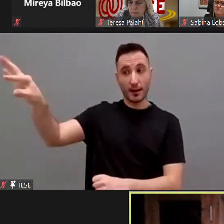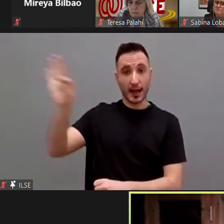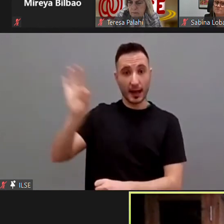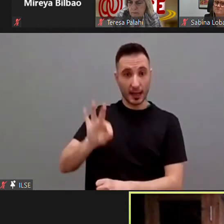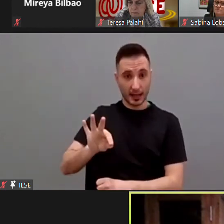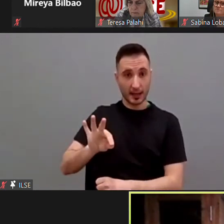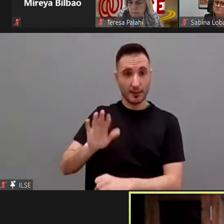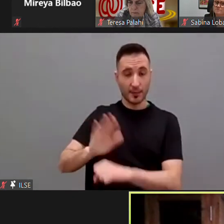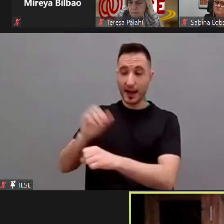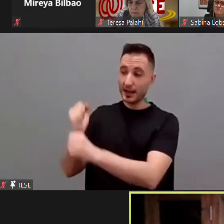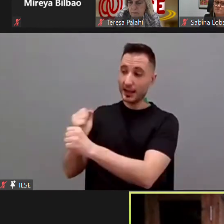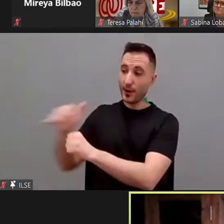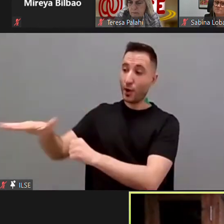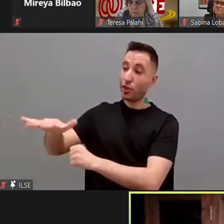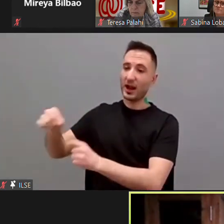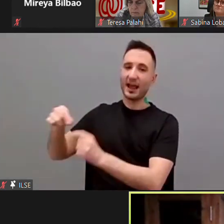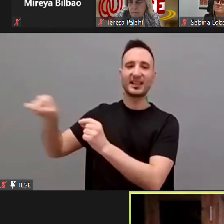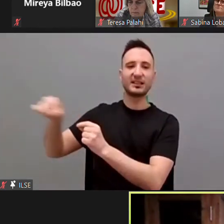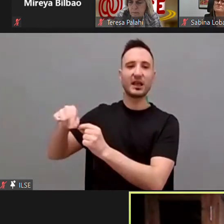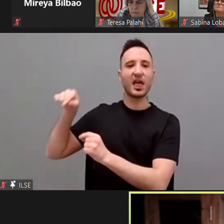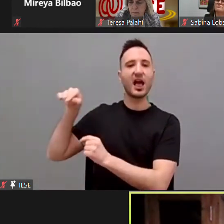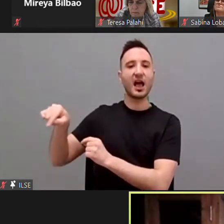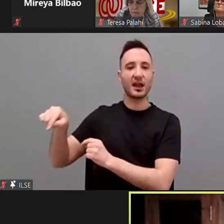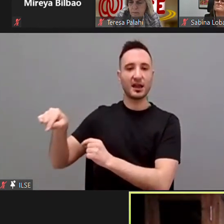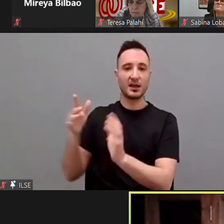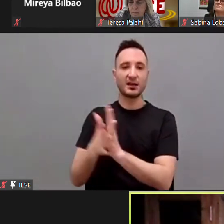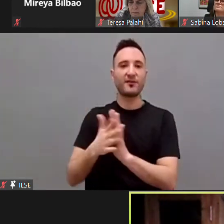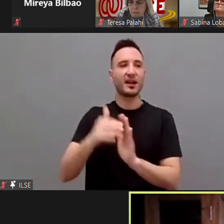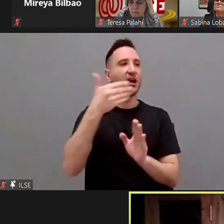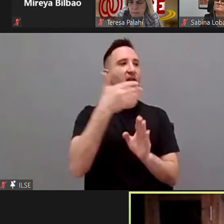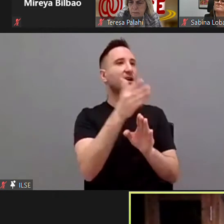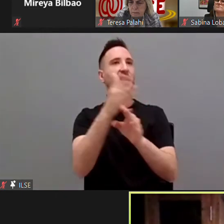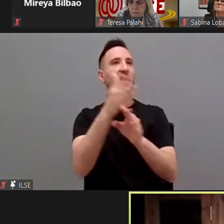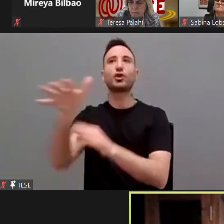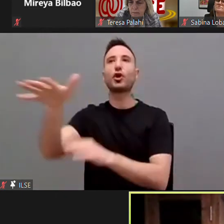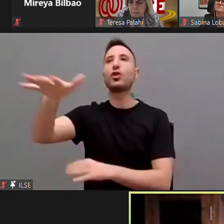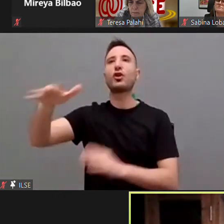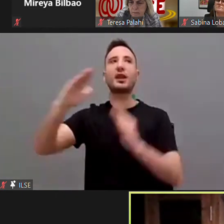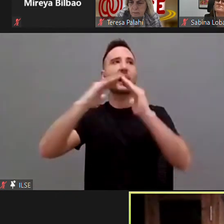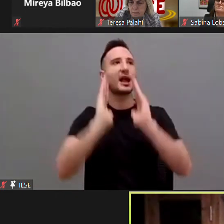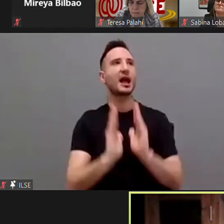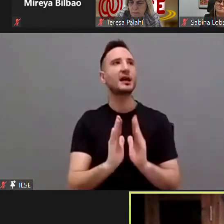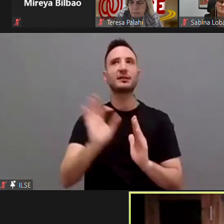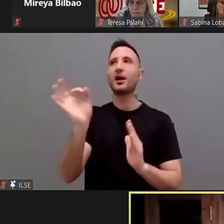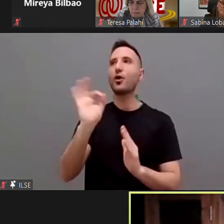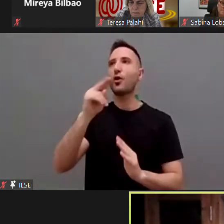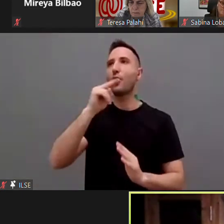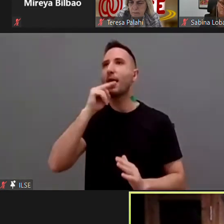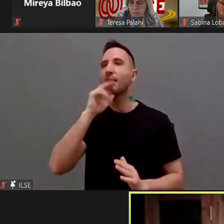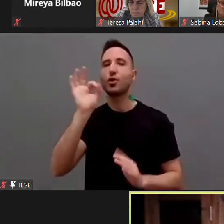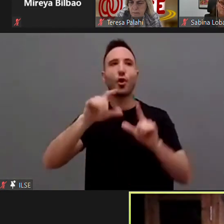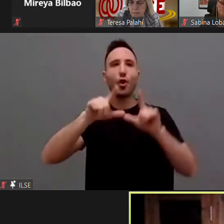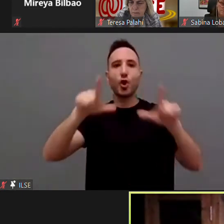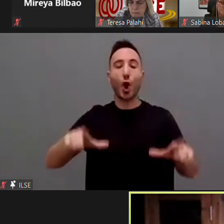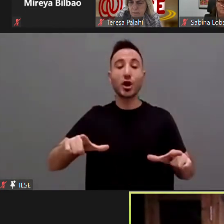lo va a realizar. No abarcará el resto de la zona de la vivienda o local donde se realiza.